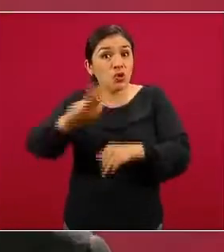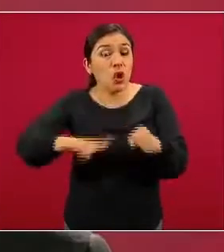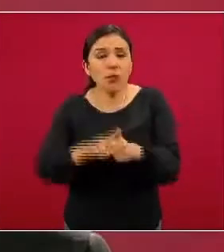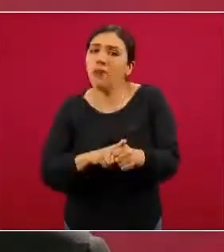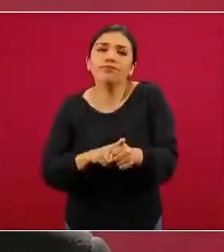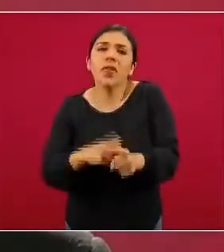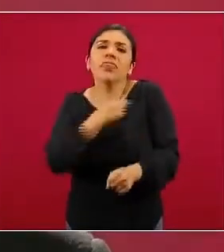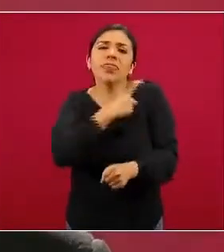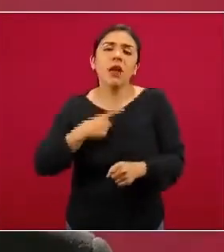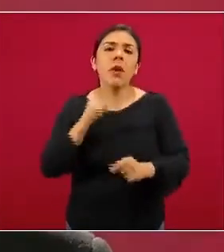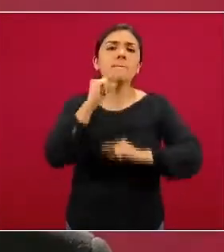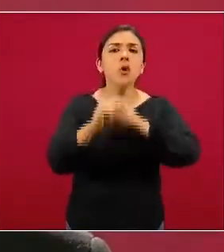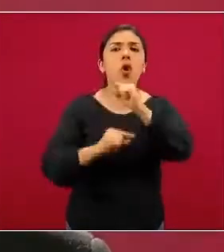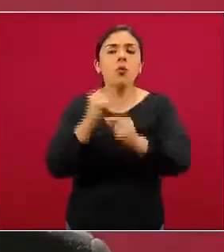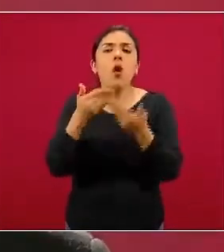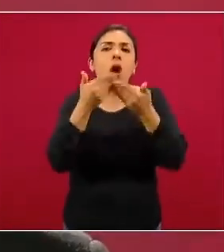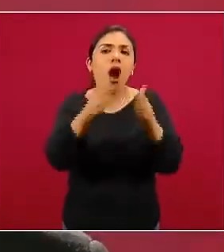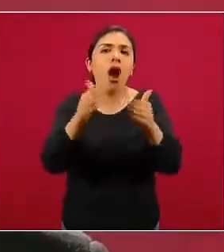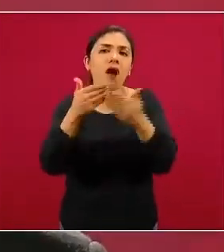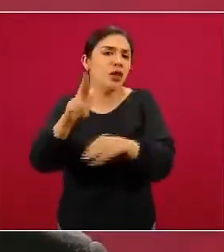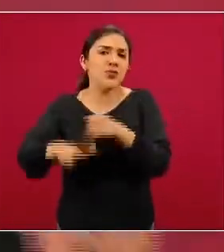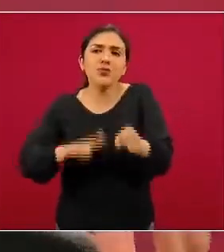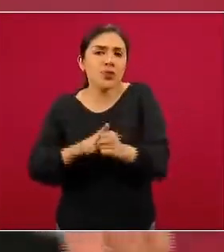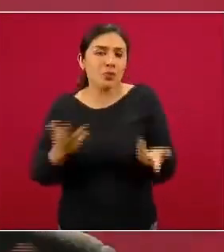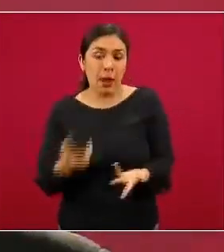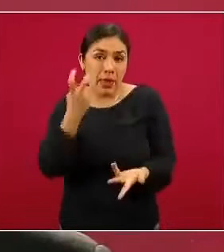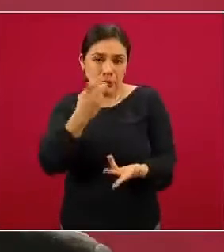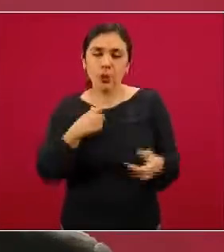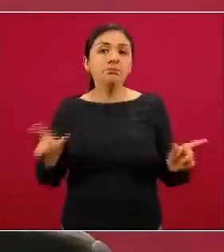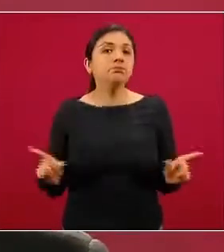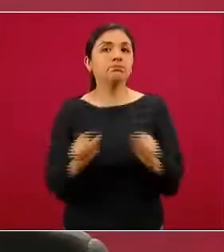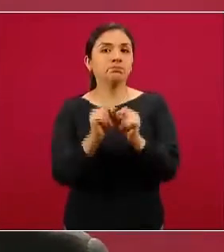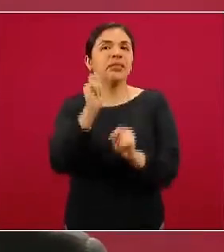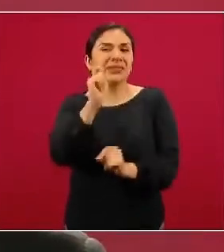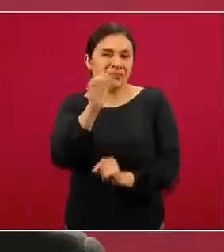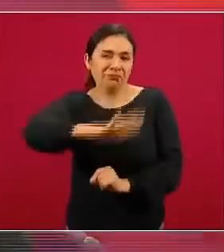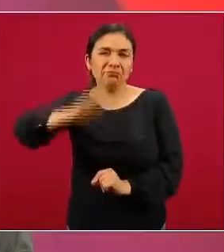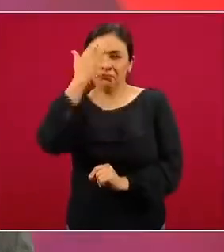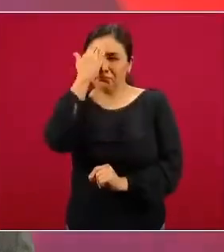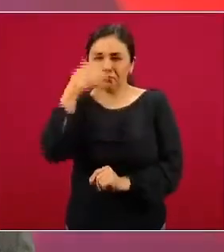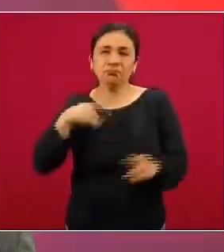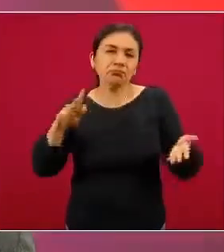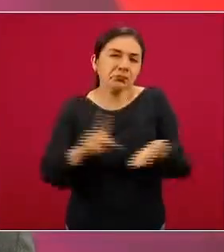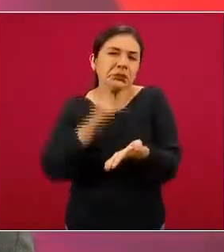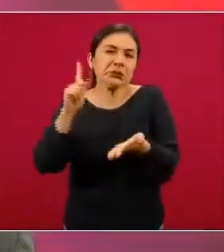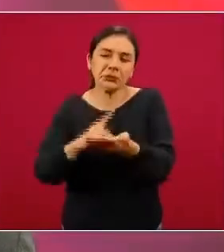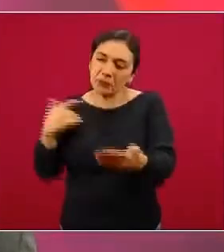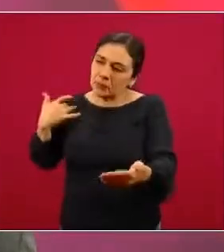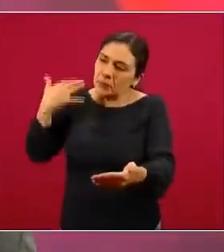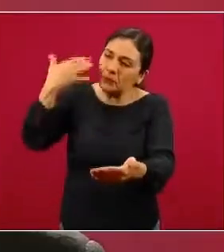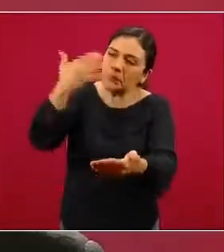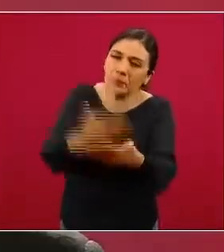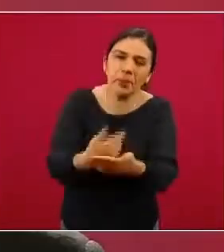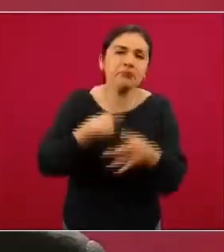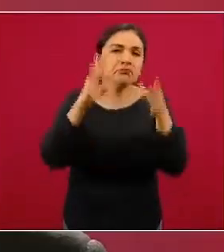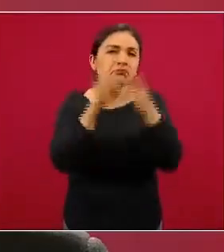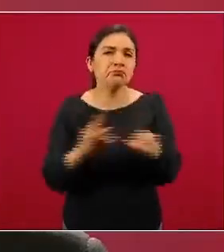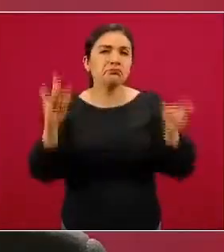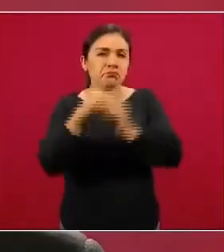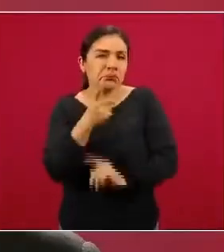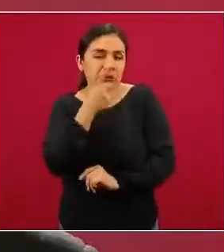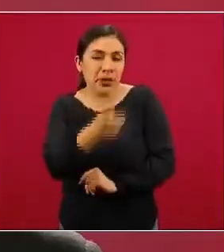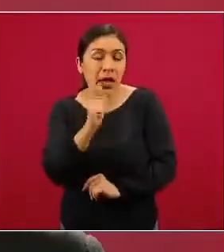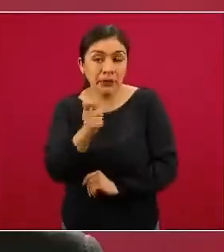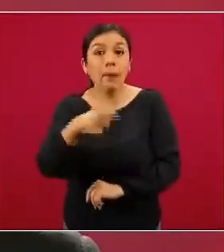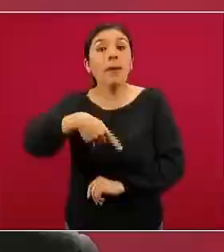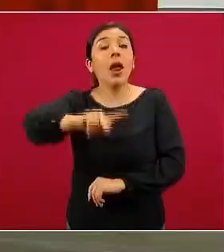libera la actividad en el espacio público. Este es un resumen de lo que ya conocen, de lo que hemos venido diciendo desde el inicio de la epidemia,